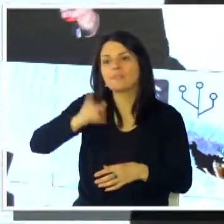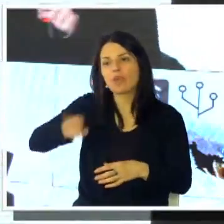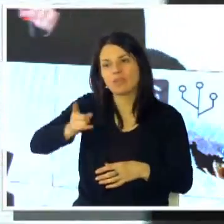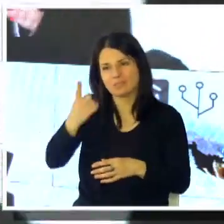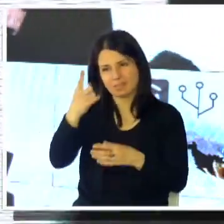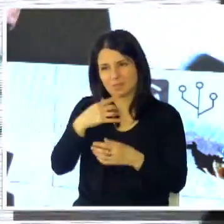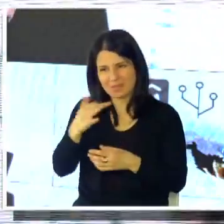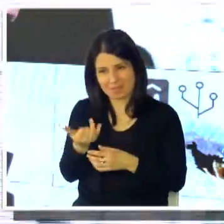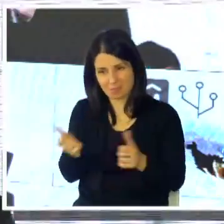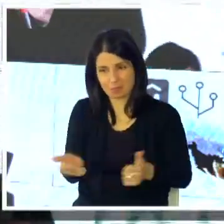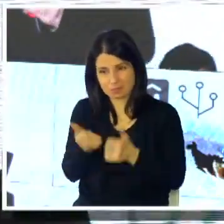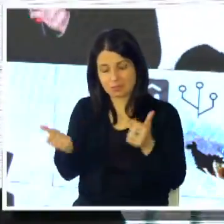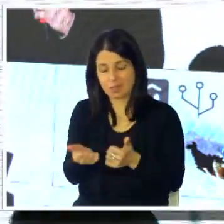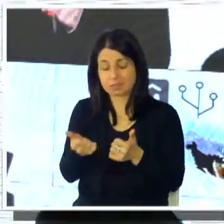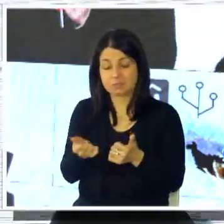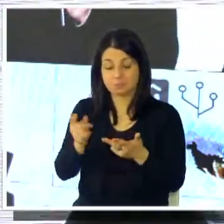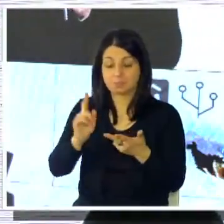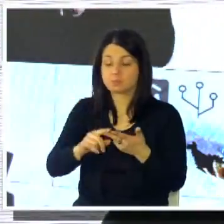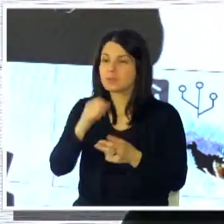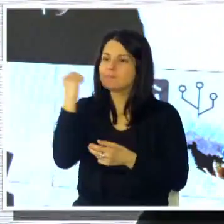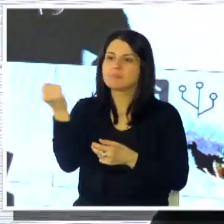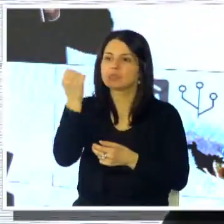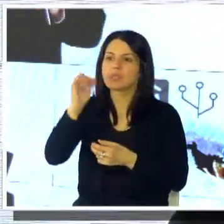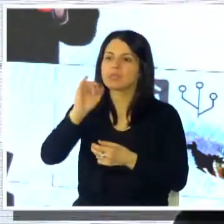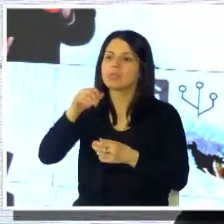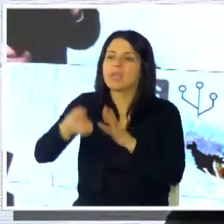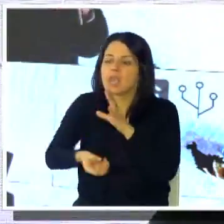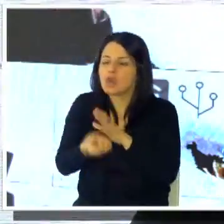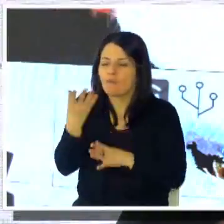ellos. Y el punto clave de innovación.